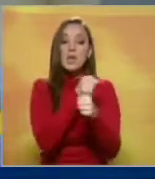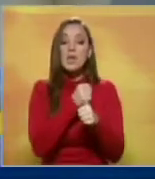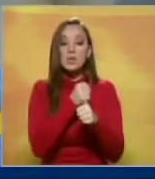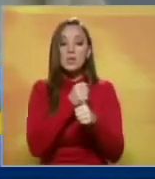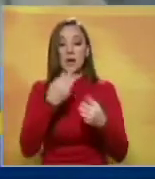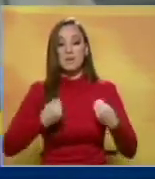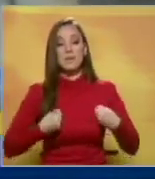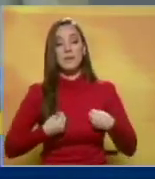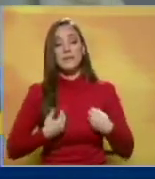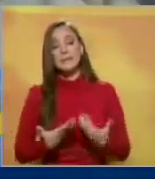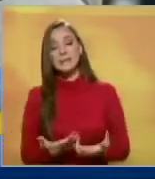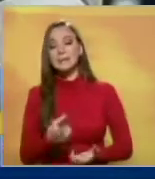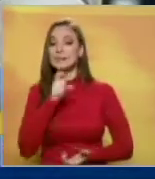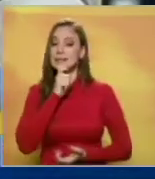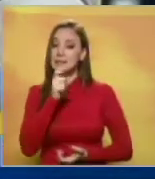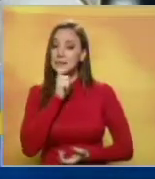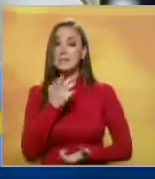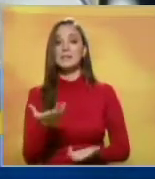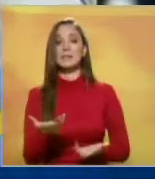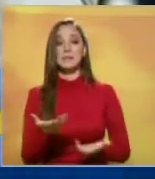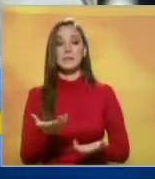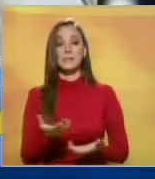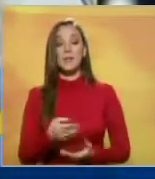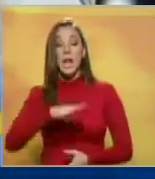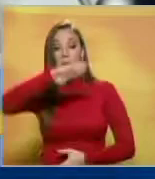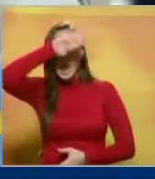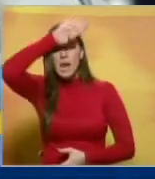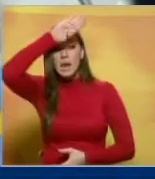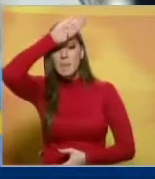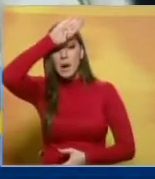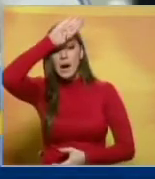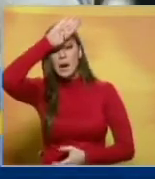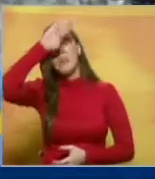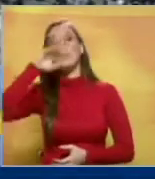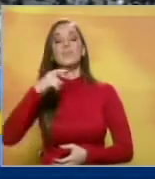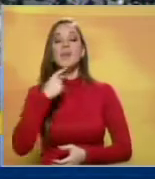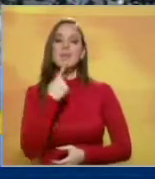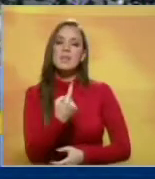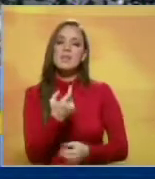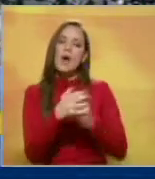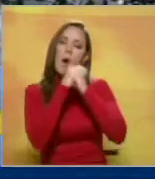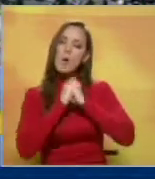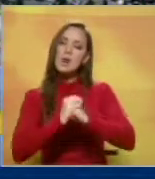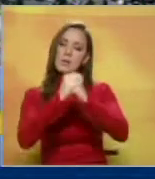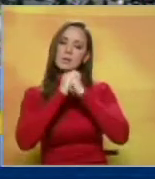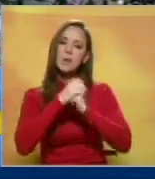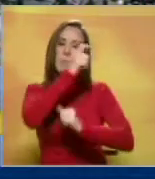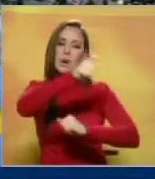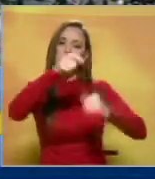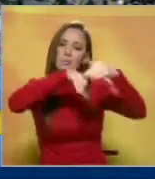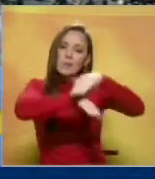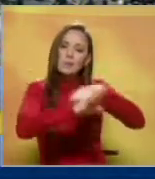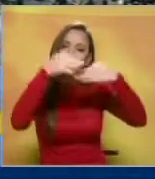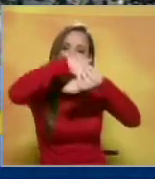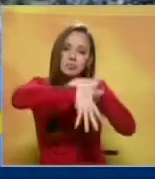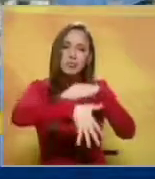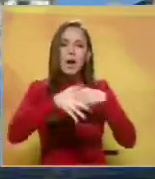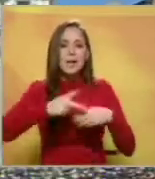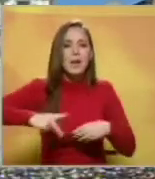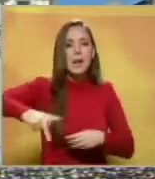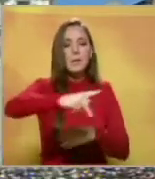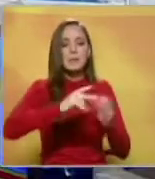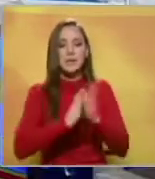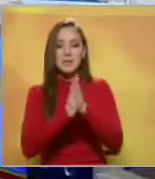se están desvaneciendo el papá francisco pidió oraciones por los obreros durante la audiencia general en la plaza de san